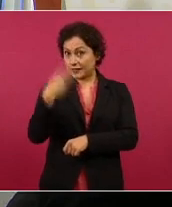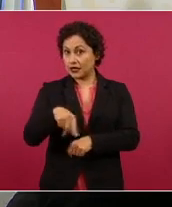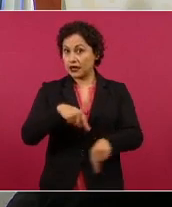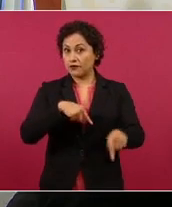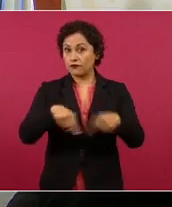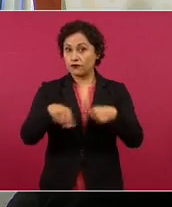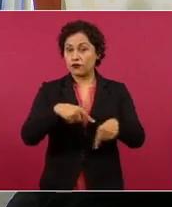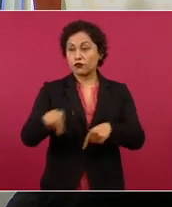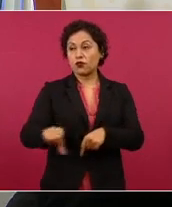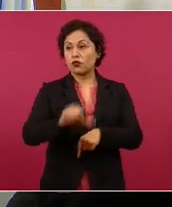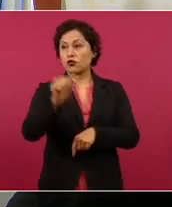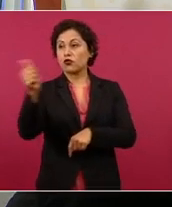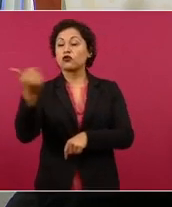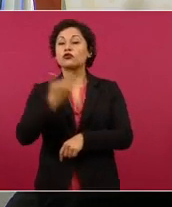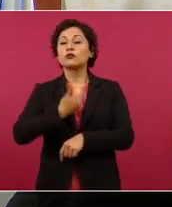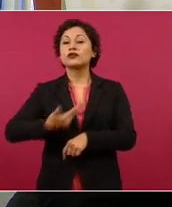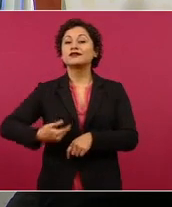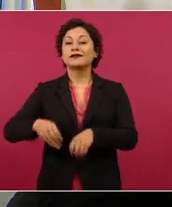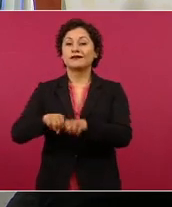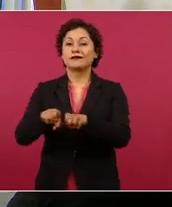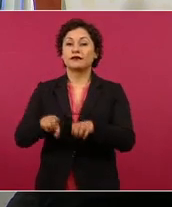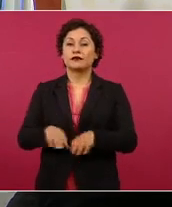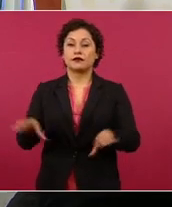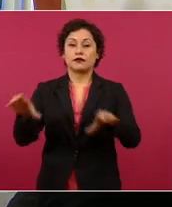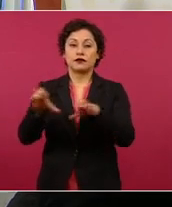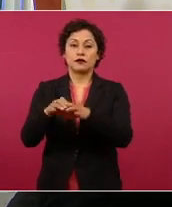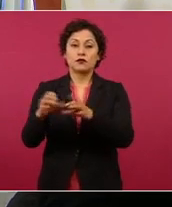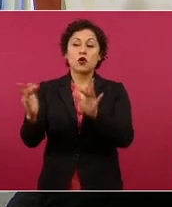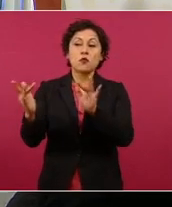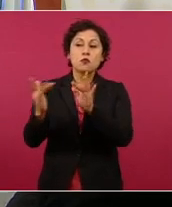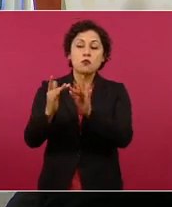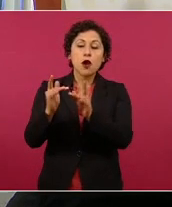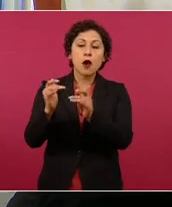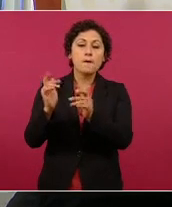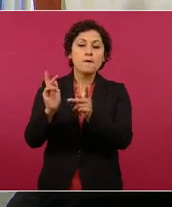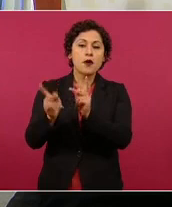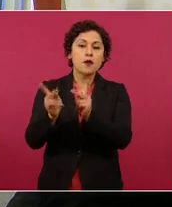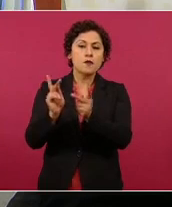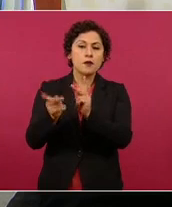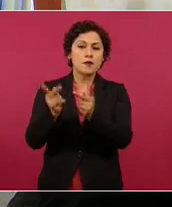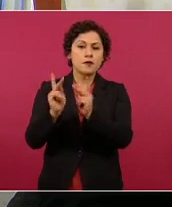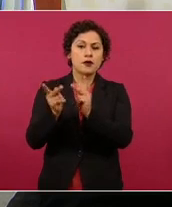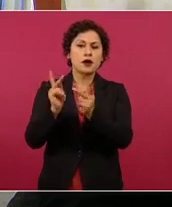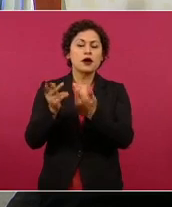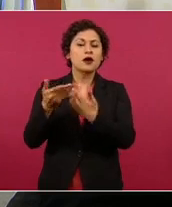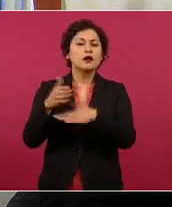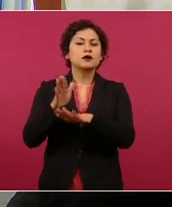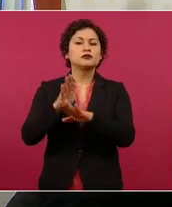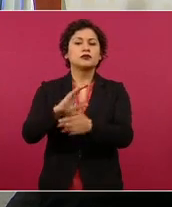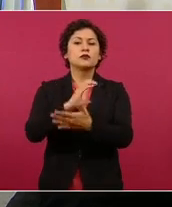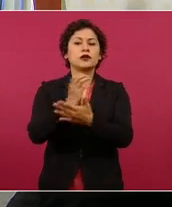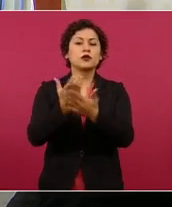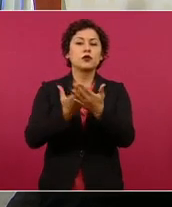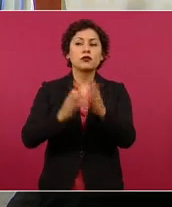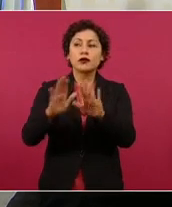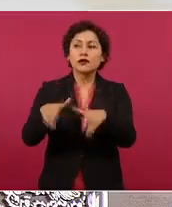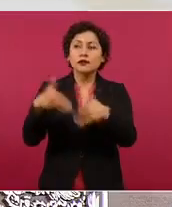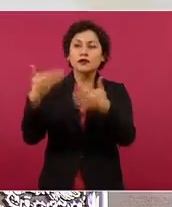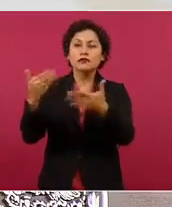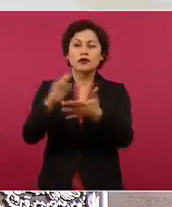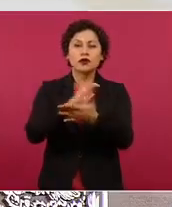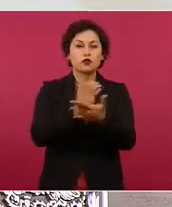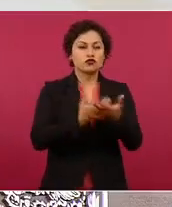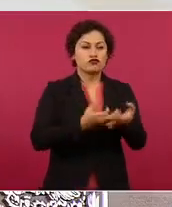un presidente de club, en donde precisamente ellos hablan de los contratos por fuera y por